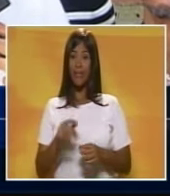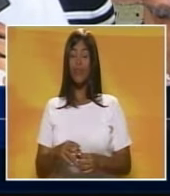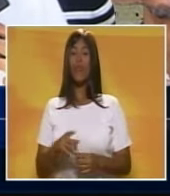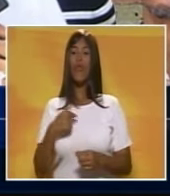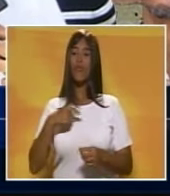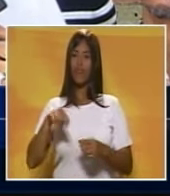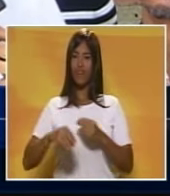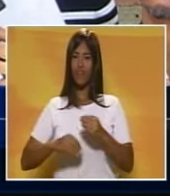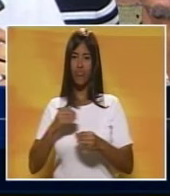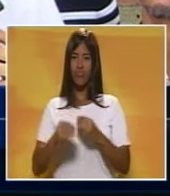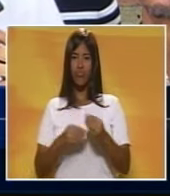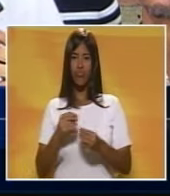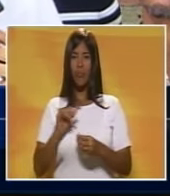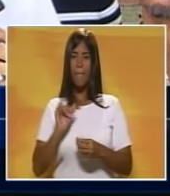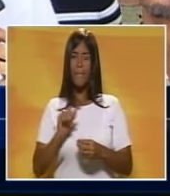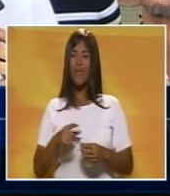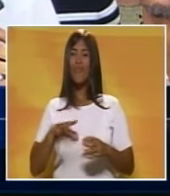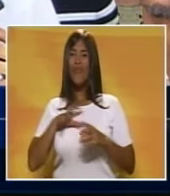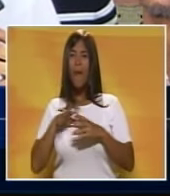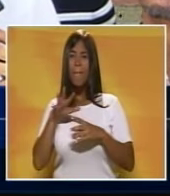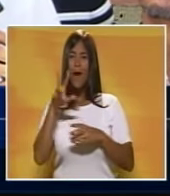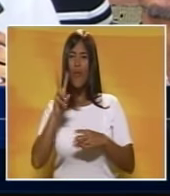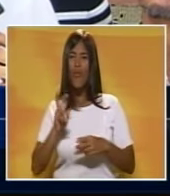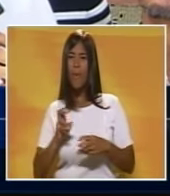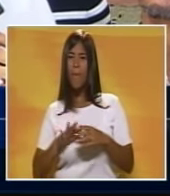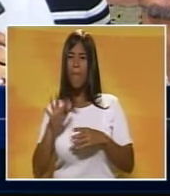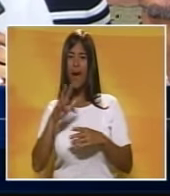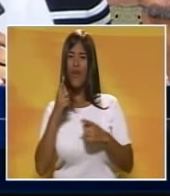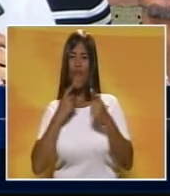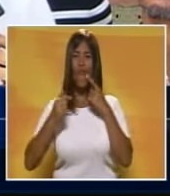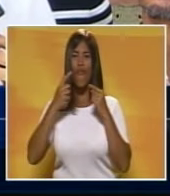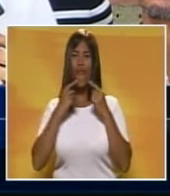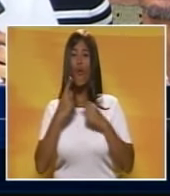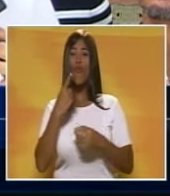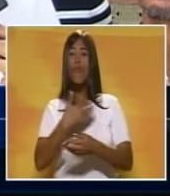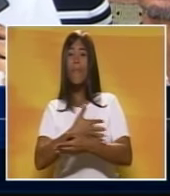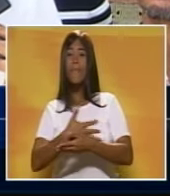también rehabilitado con la gran misión Barrio Nuevo Barrio Tricolor la vivienda